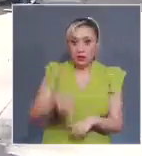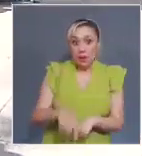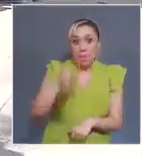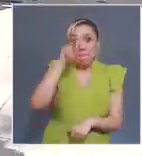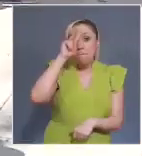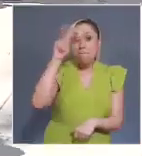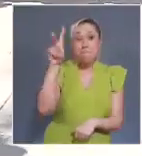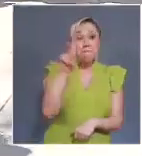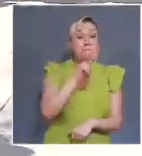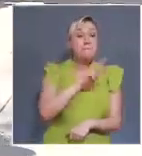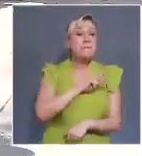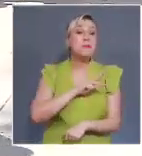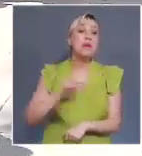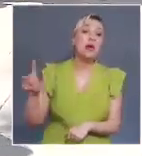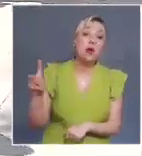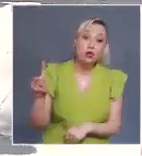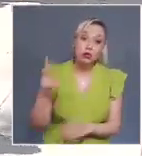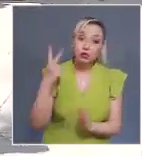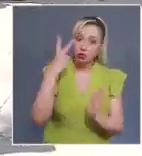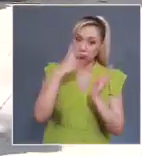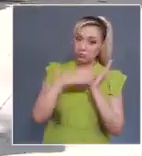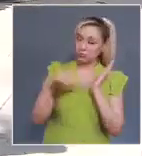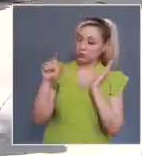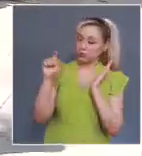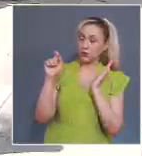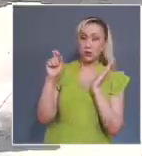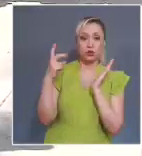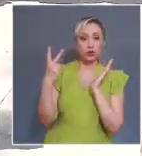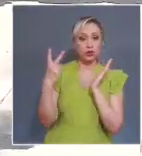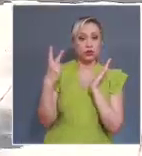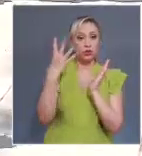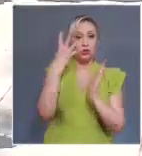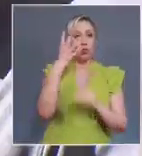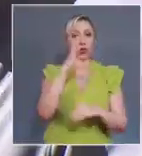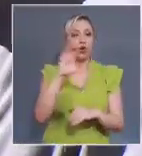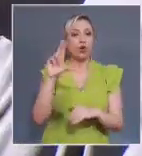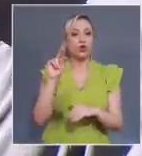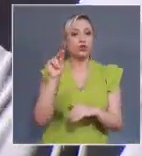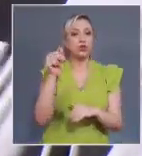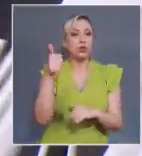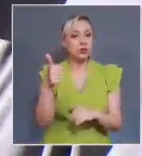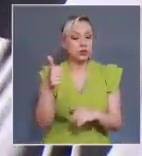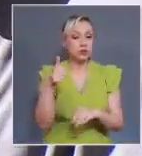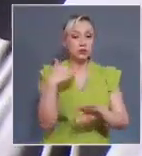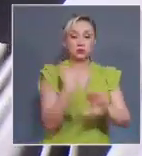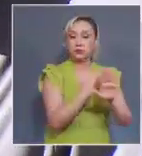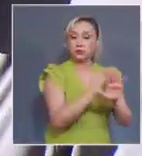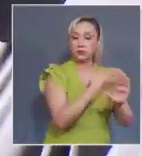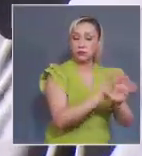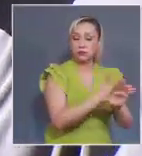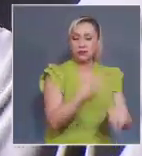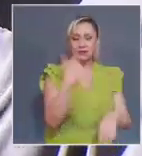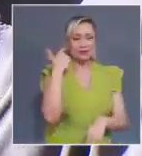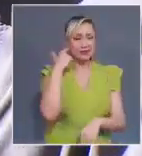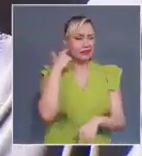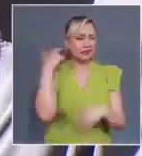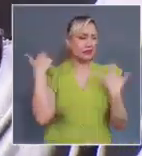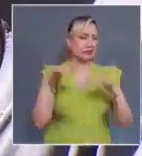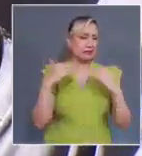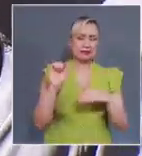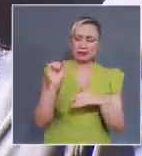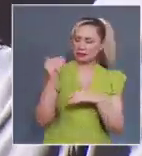más violento, con 486 atentados, y este año luce peor toda vez que en enero pasado